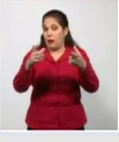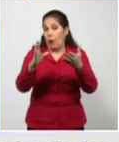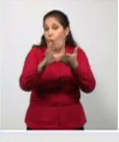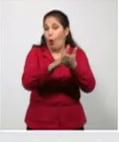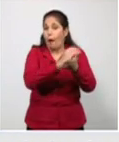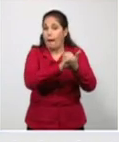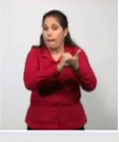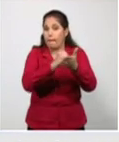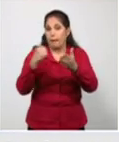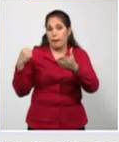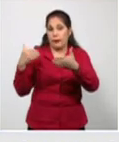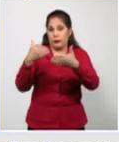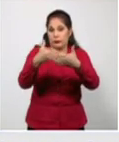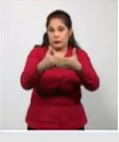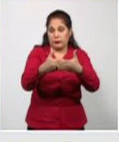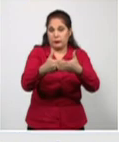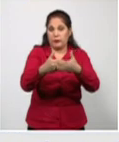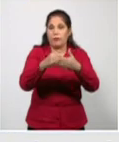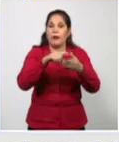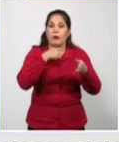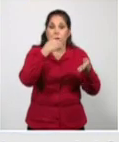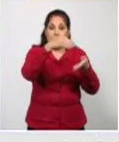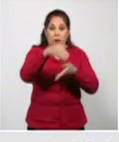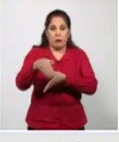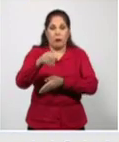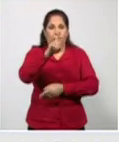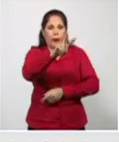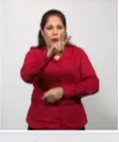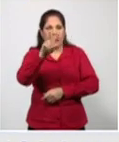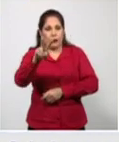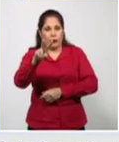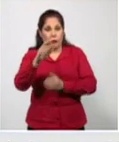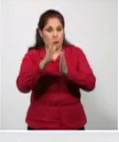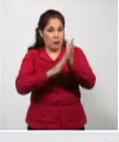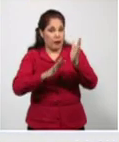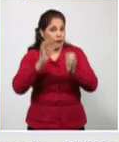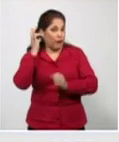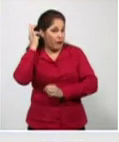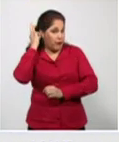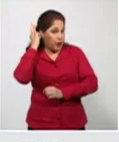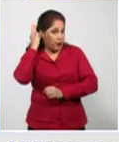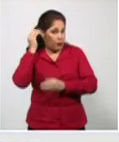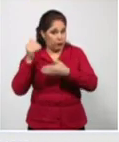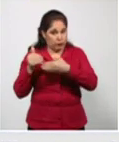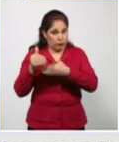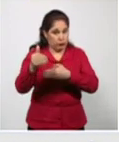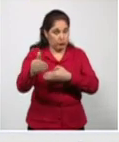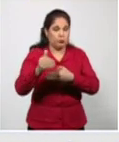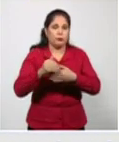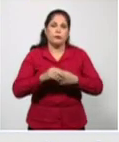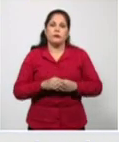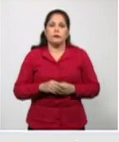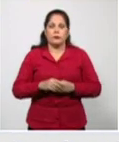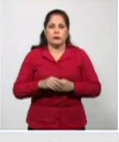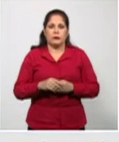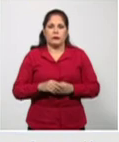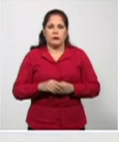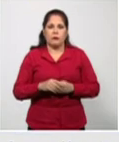nuestro país. Fallecidos 22, que pudiéramos decir, no, una letalidad